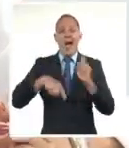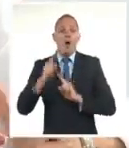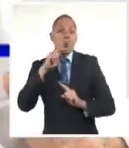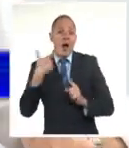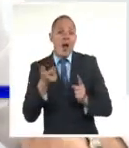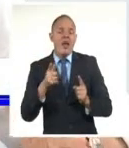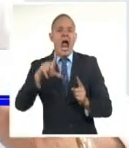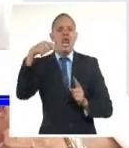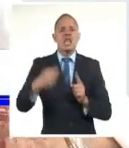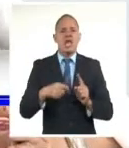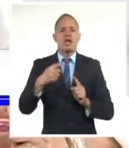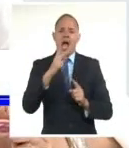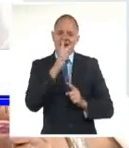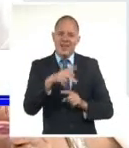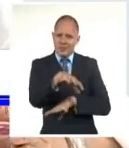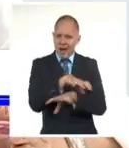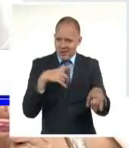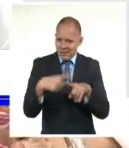y reflexionar